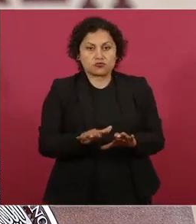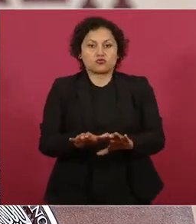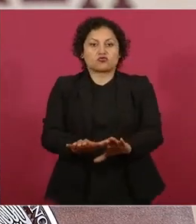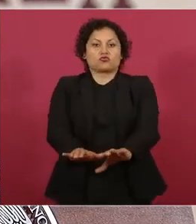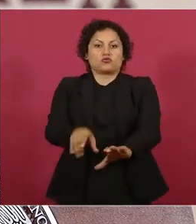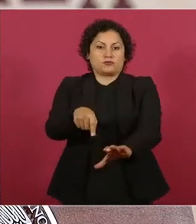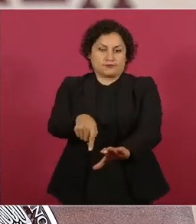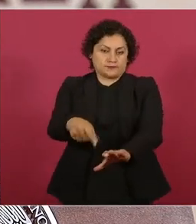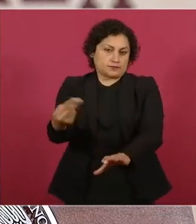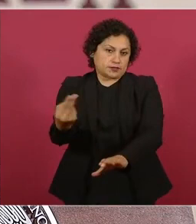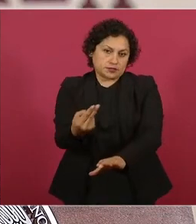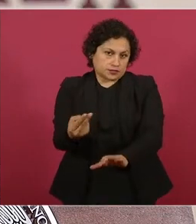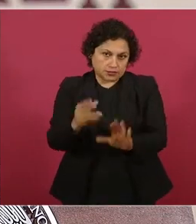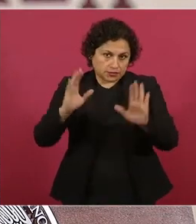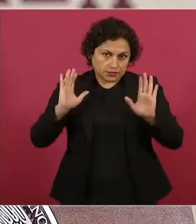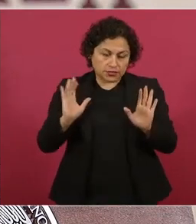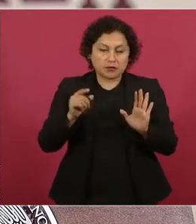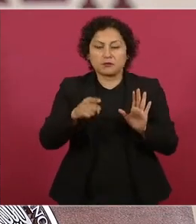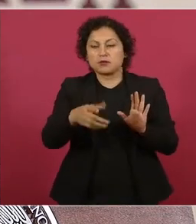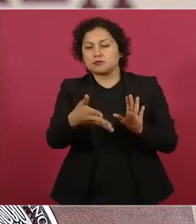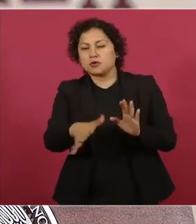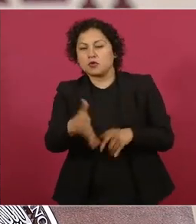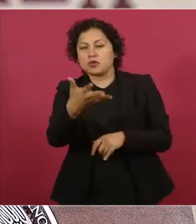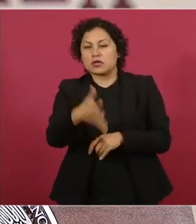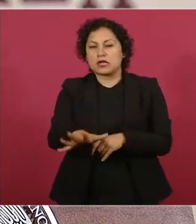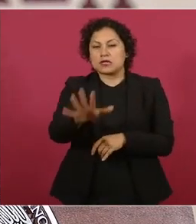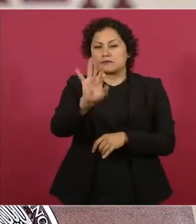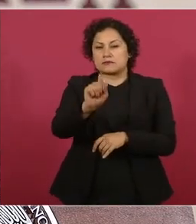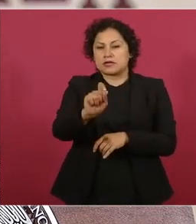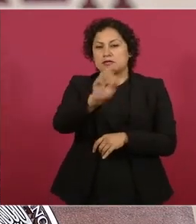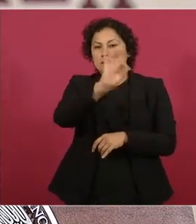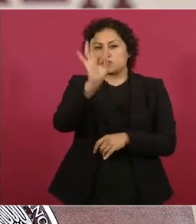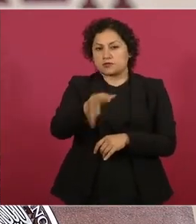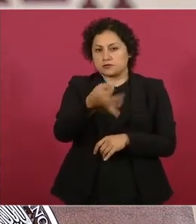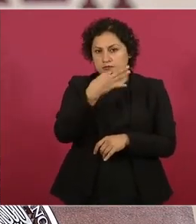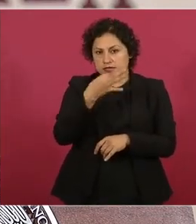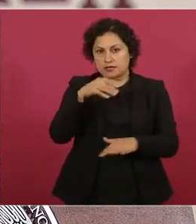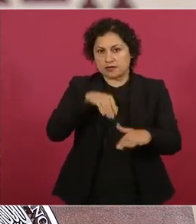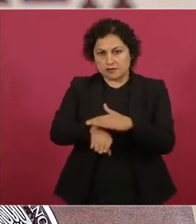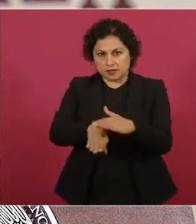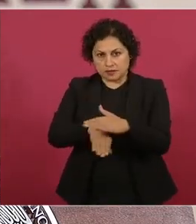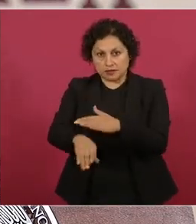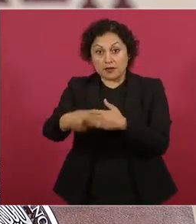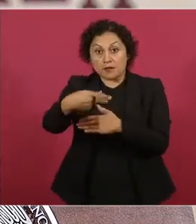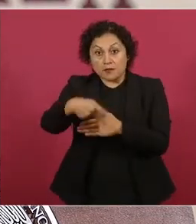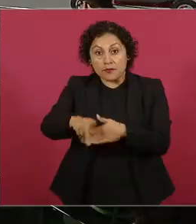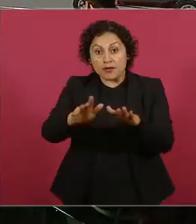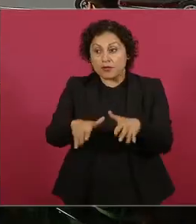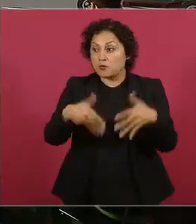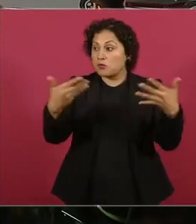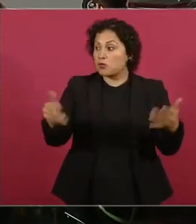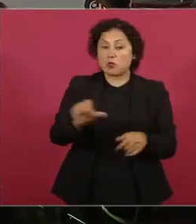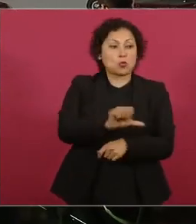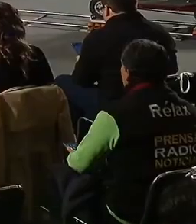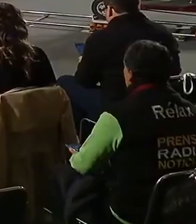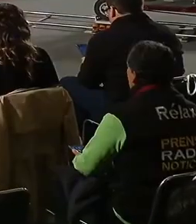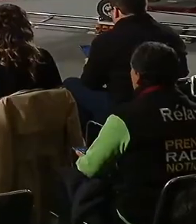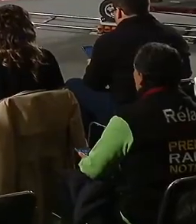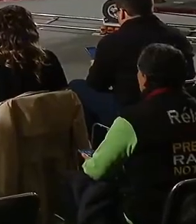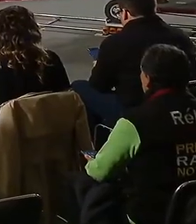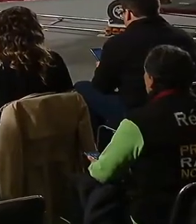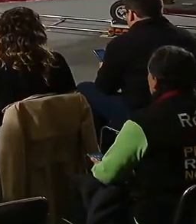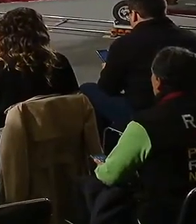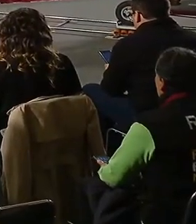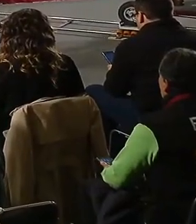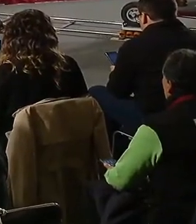está para una distribución rápida. Ya todos los estados están